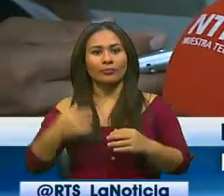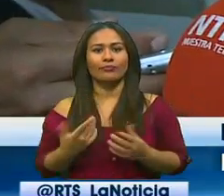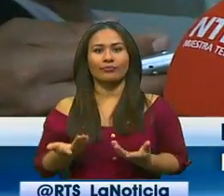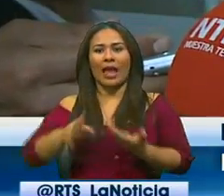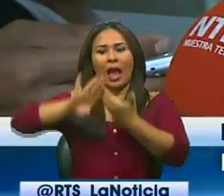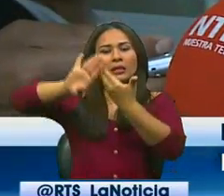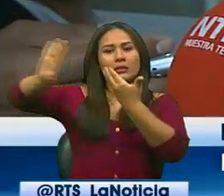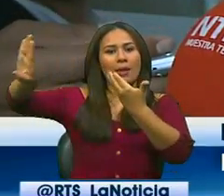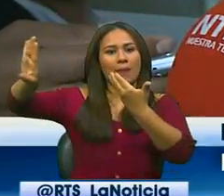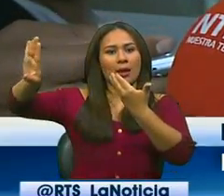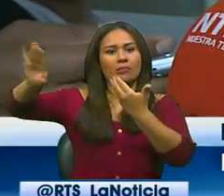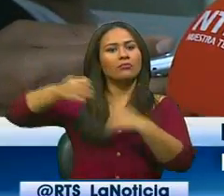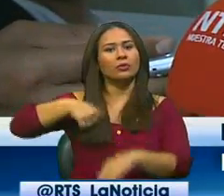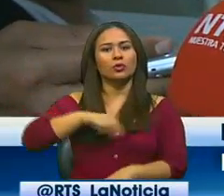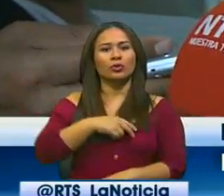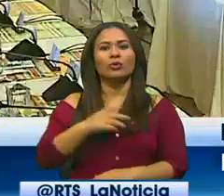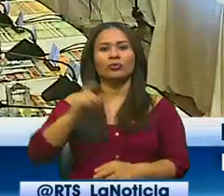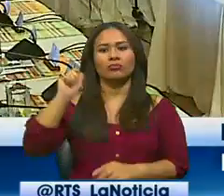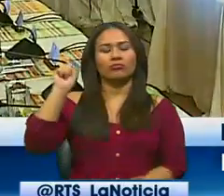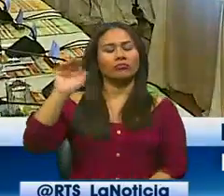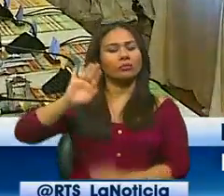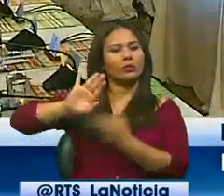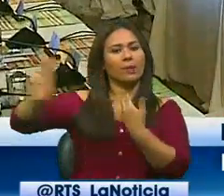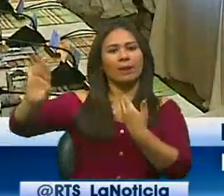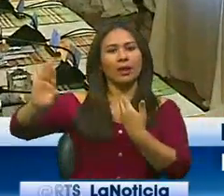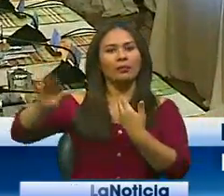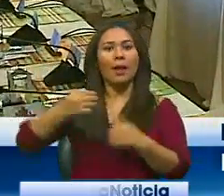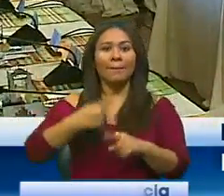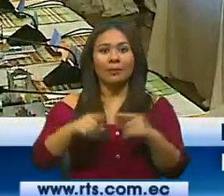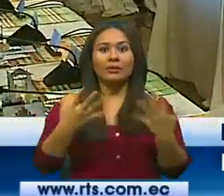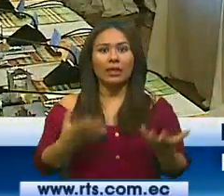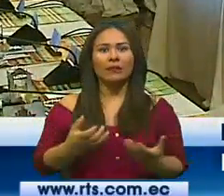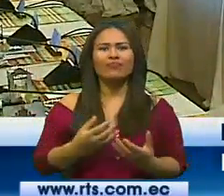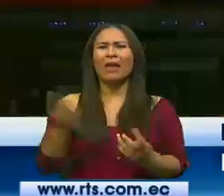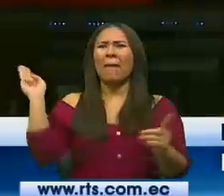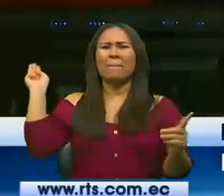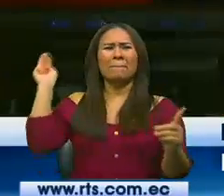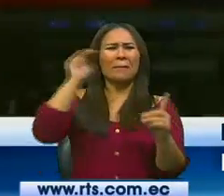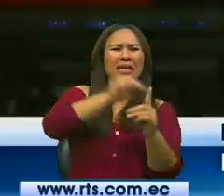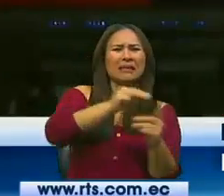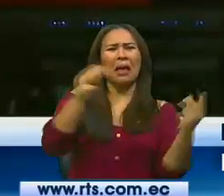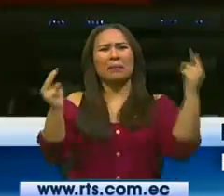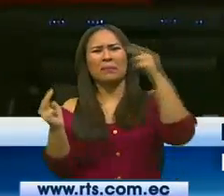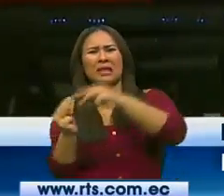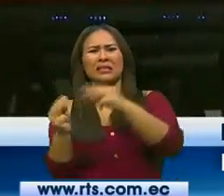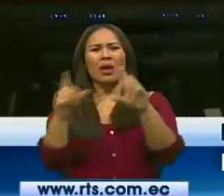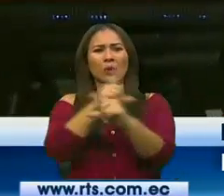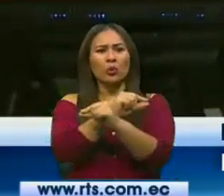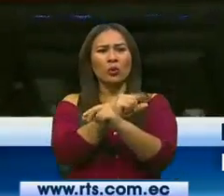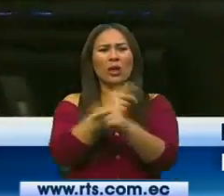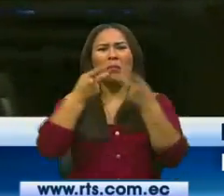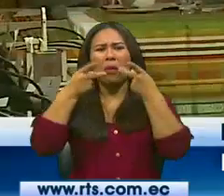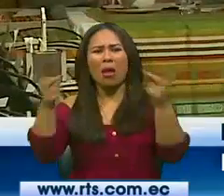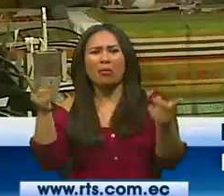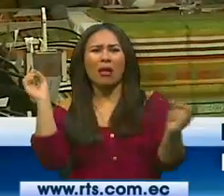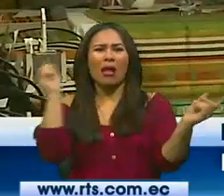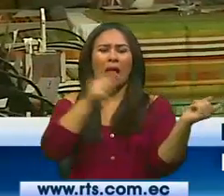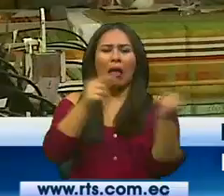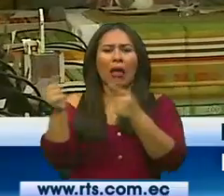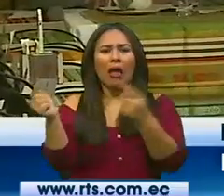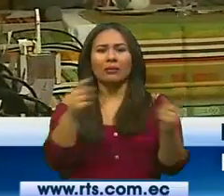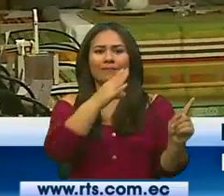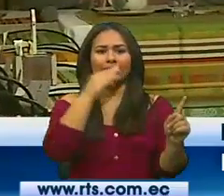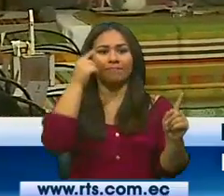del plan de gobierno tendrá nuestra alerta roja. Que es momento de dejar de lado los mensajes e indirectas enviadas a través de redes sociales y plantar